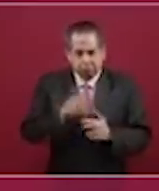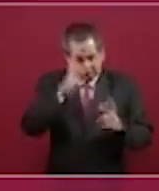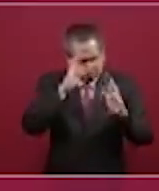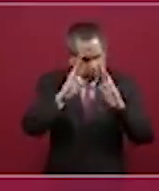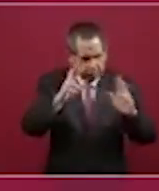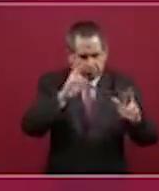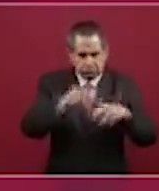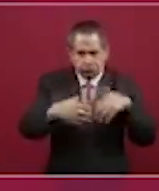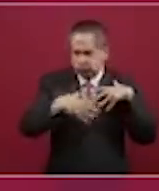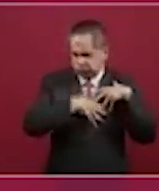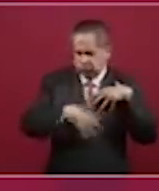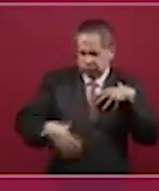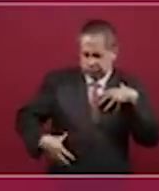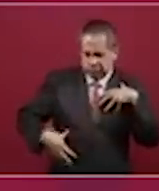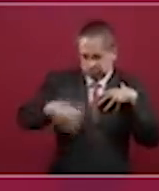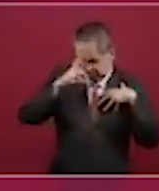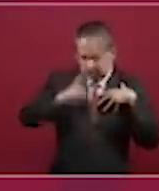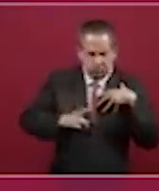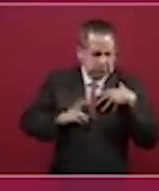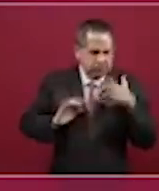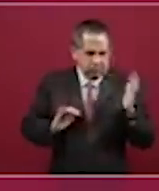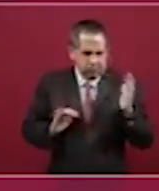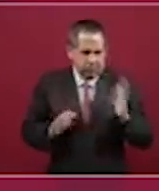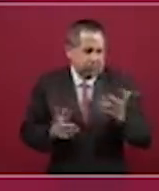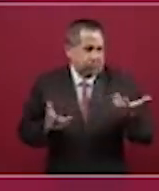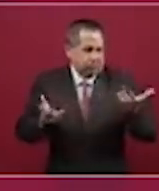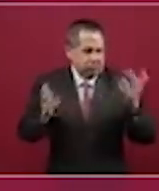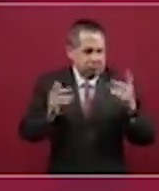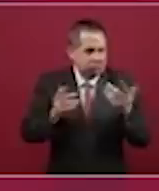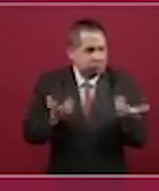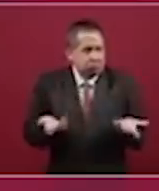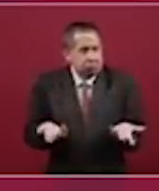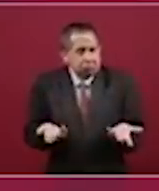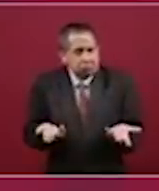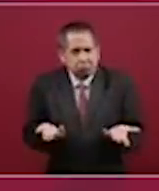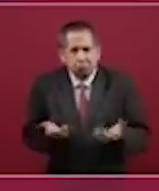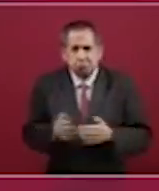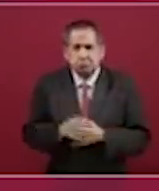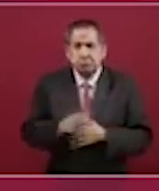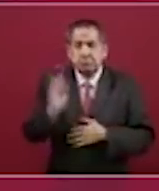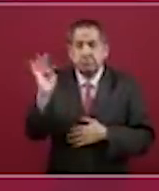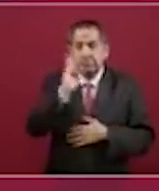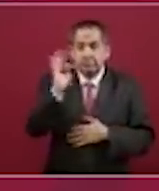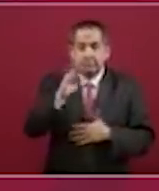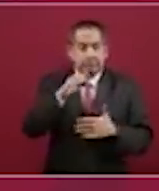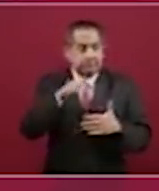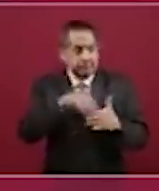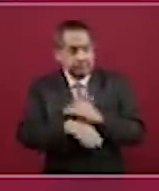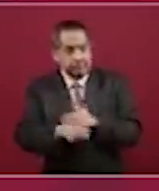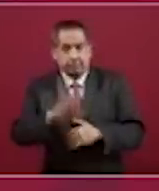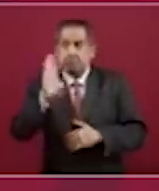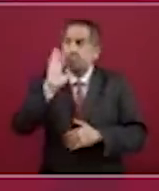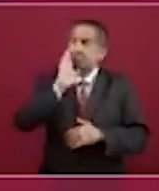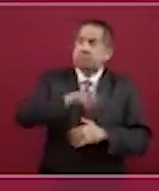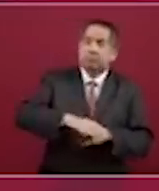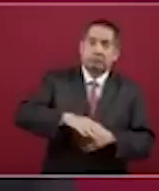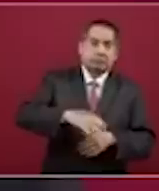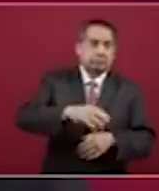respetuoso de la investidura presidencial. Si fuese yo a hacer algo